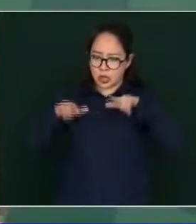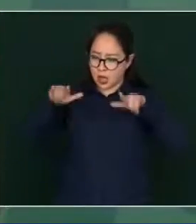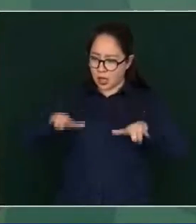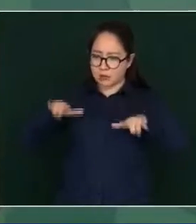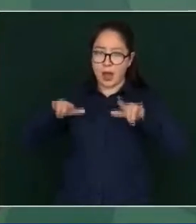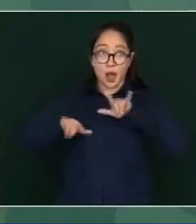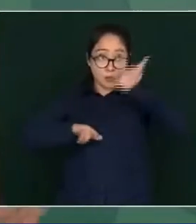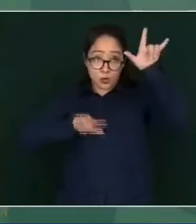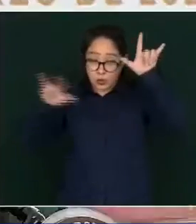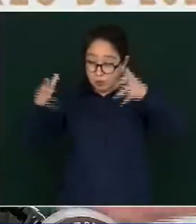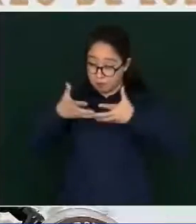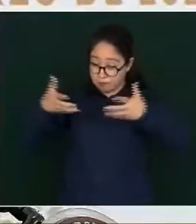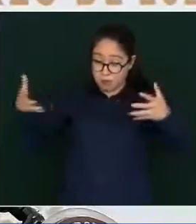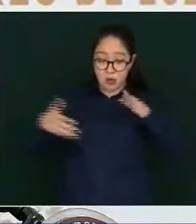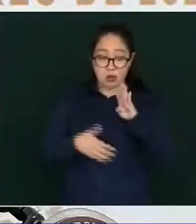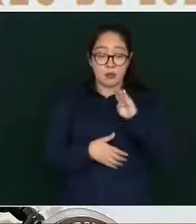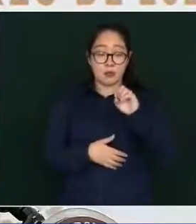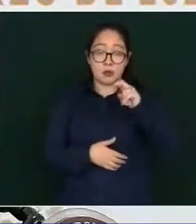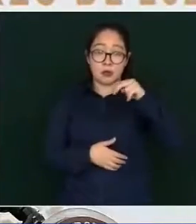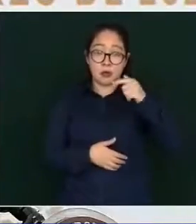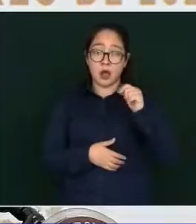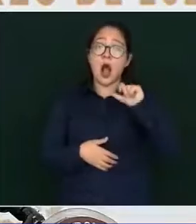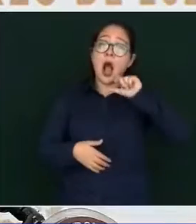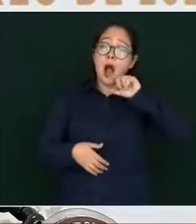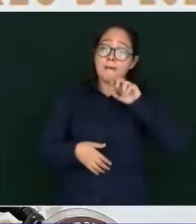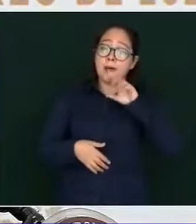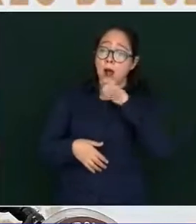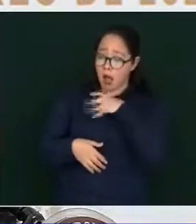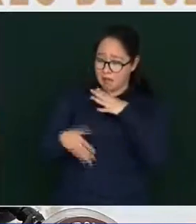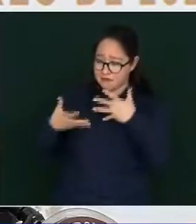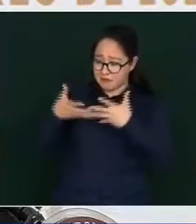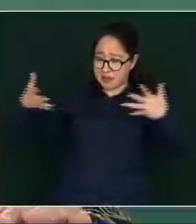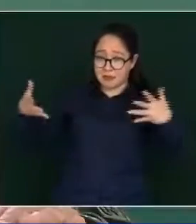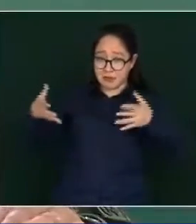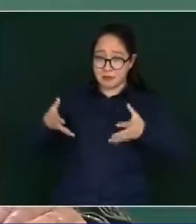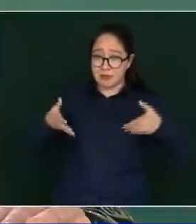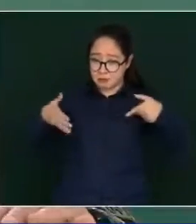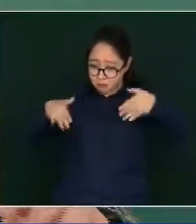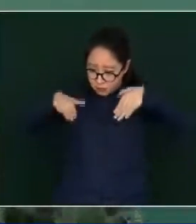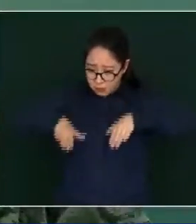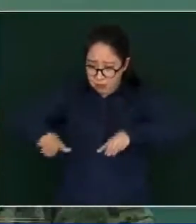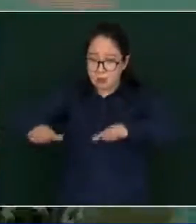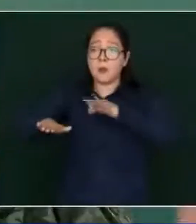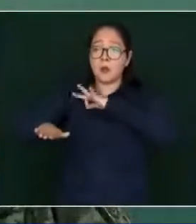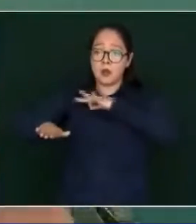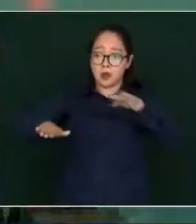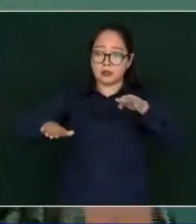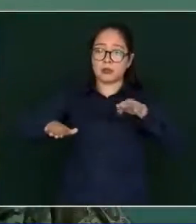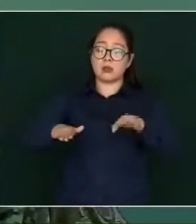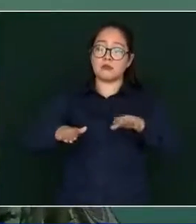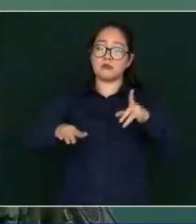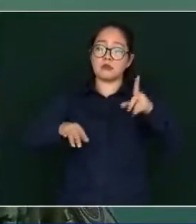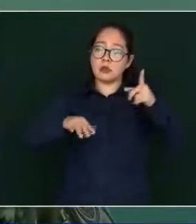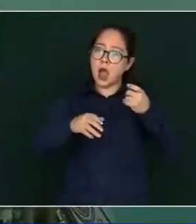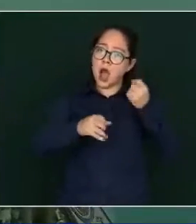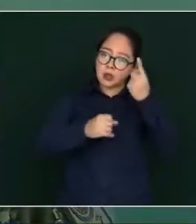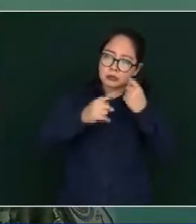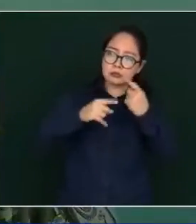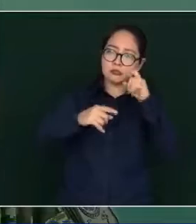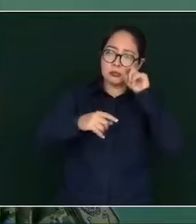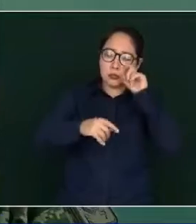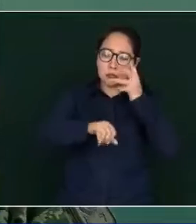los grandes, de los Boeing más grandes que están en el mercado, que pueden entrar a ese hangar y